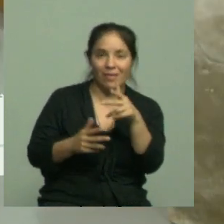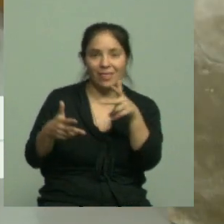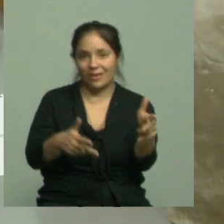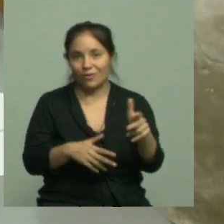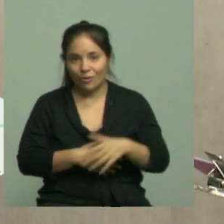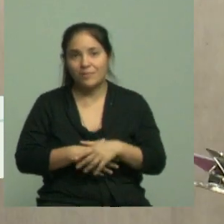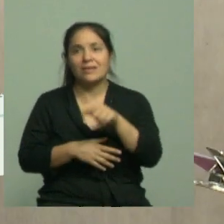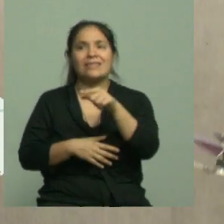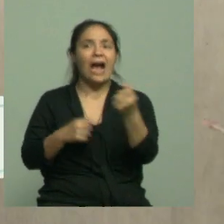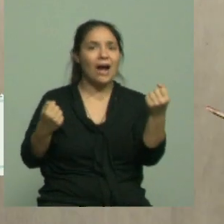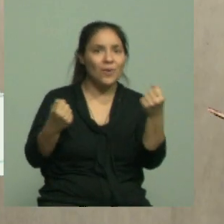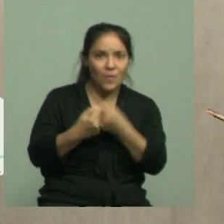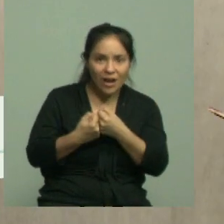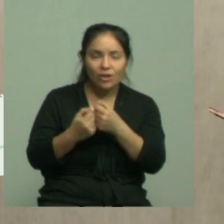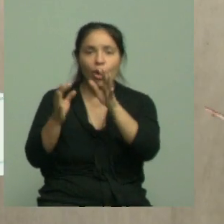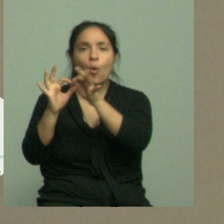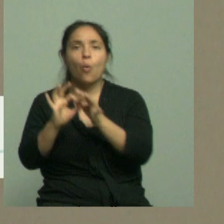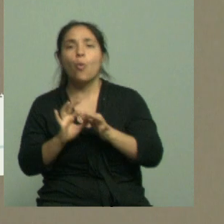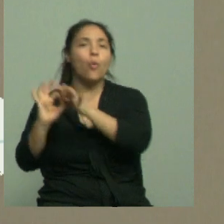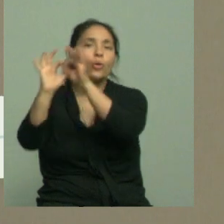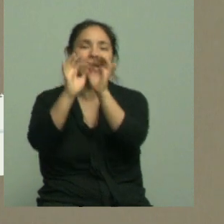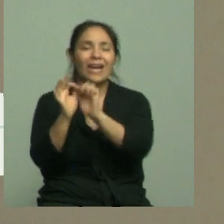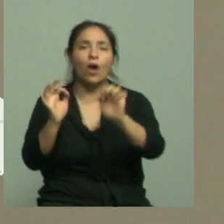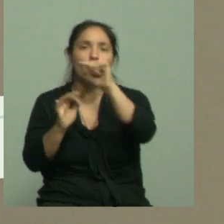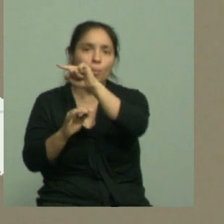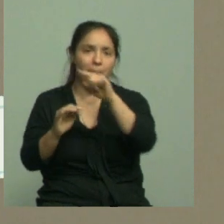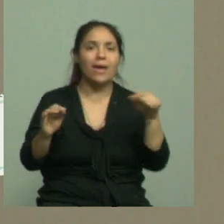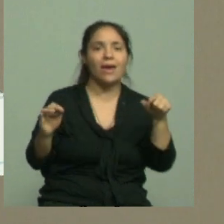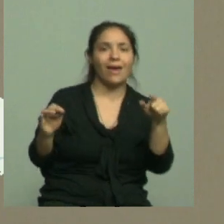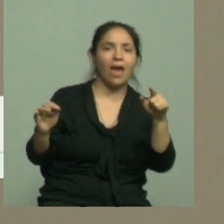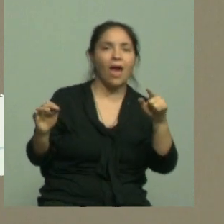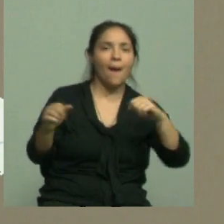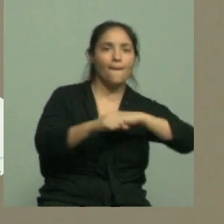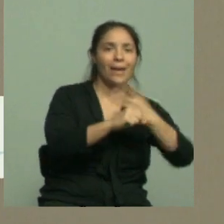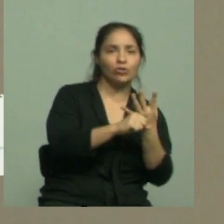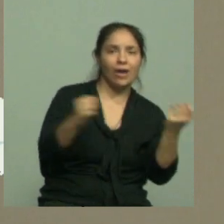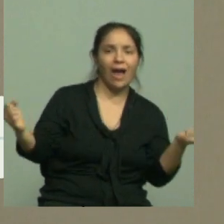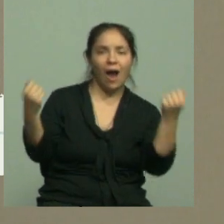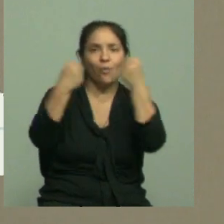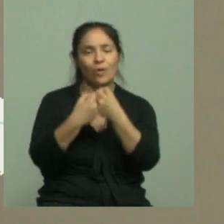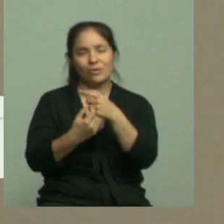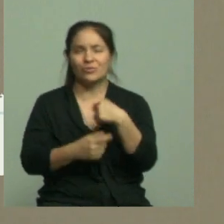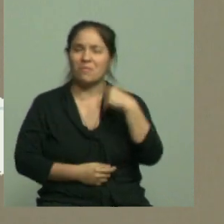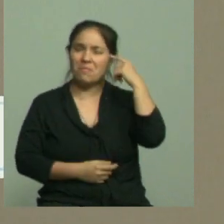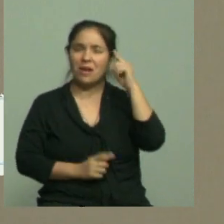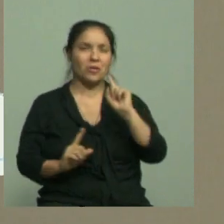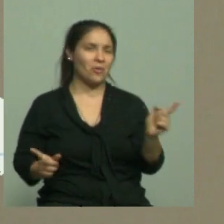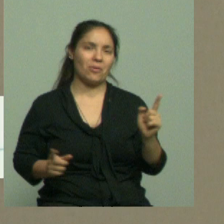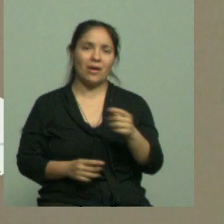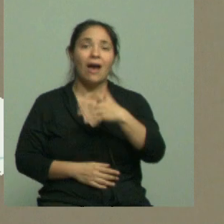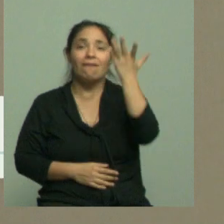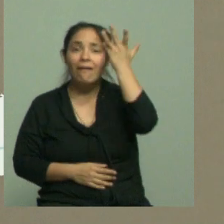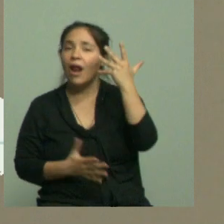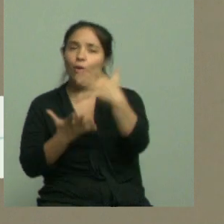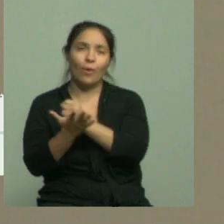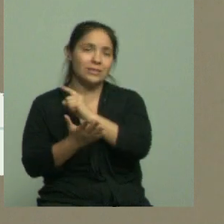que no se va a dar nunca este acuerdo entre la Unión Europea y, o al menos Francia no lo va a aceptar porque él decía que los productores son parte, primero que